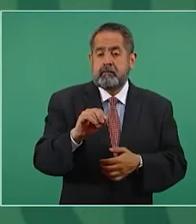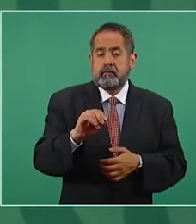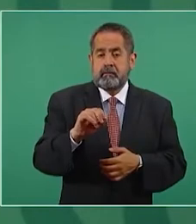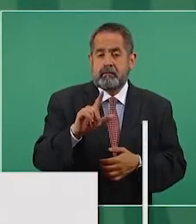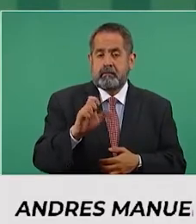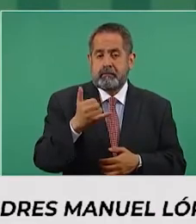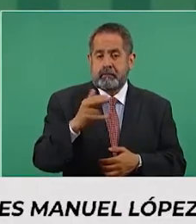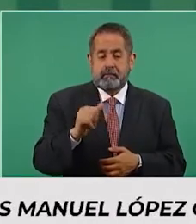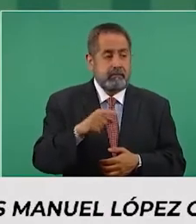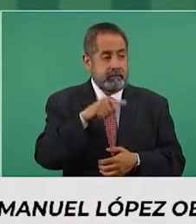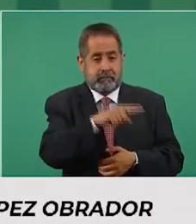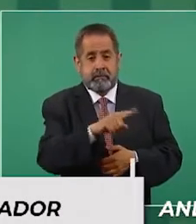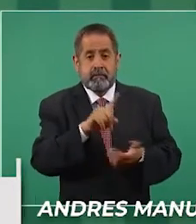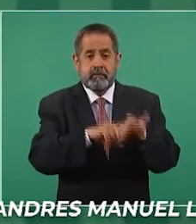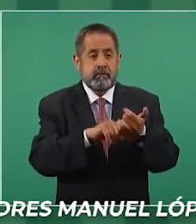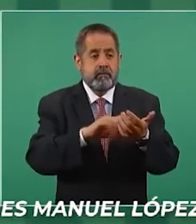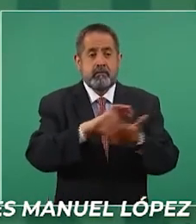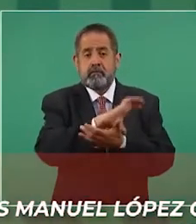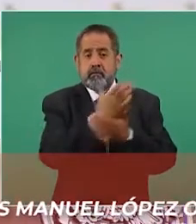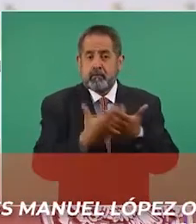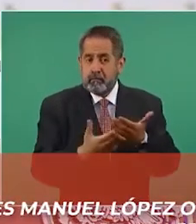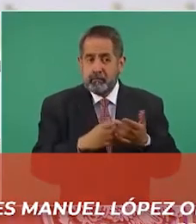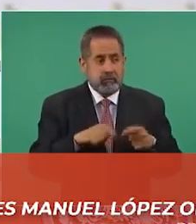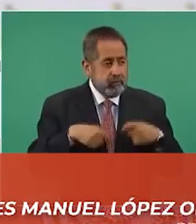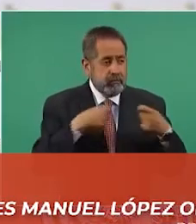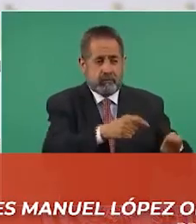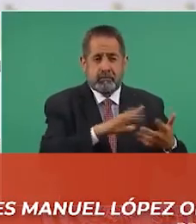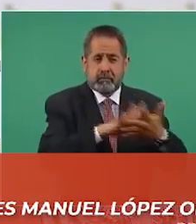Tenía un contrato de un reclusorio